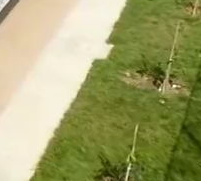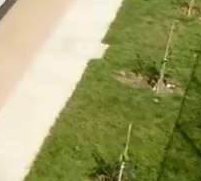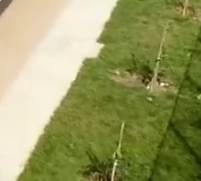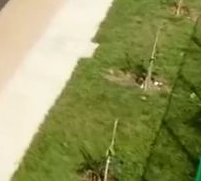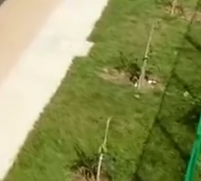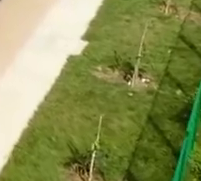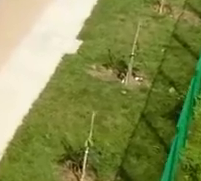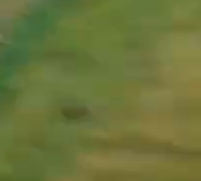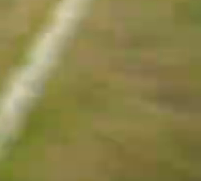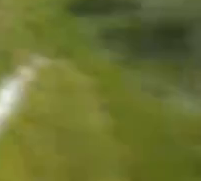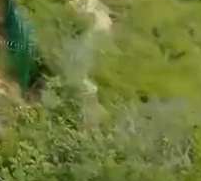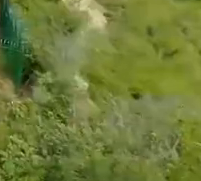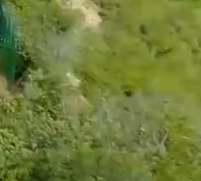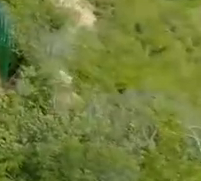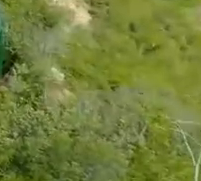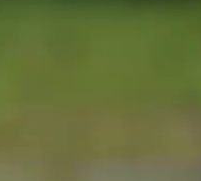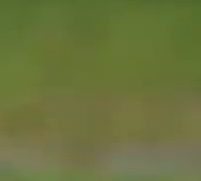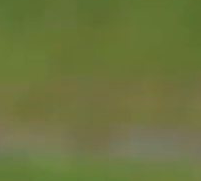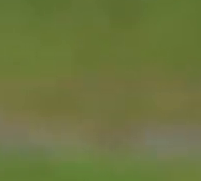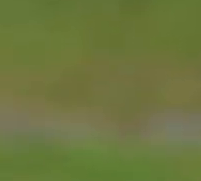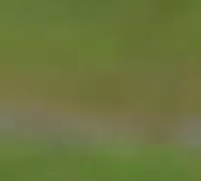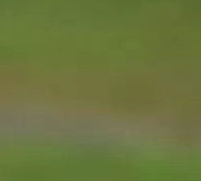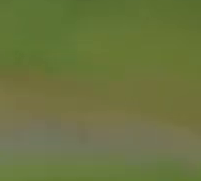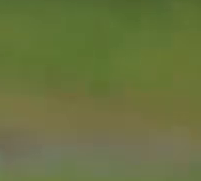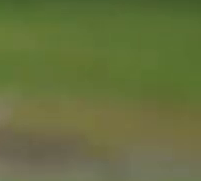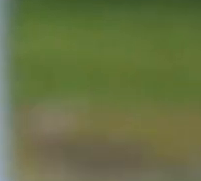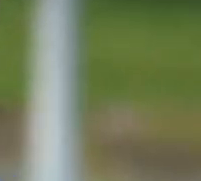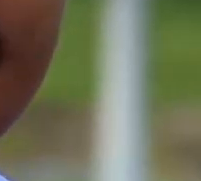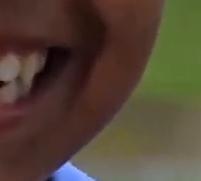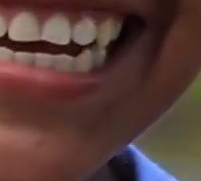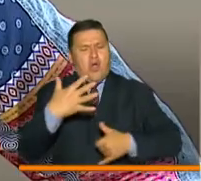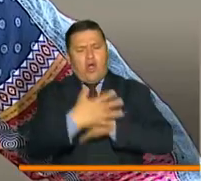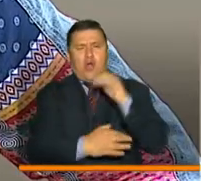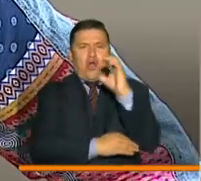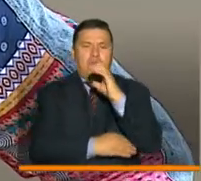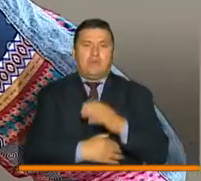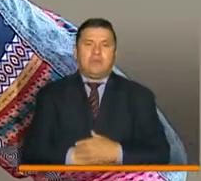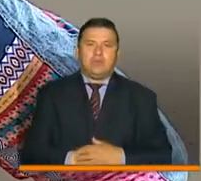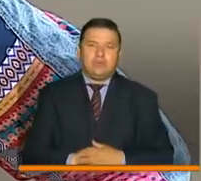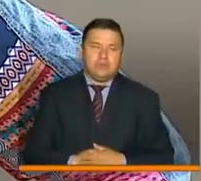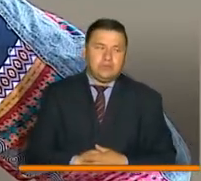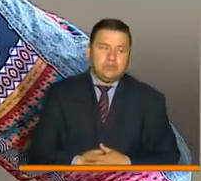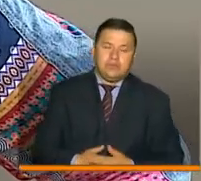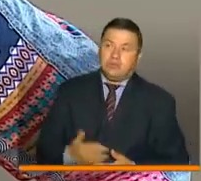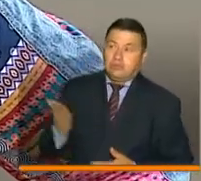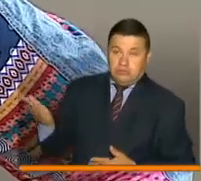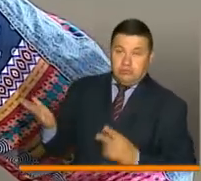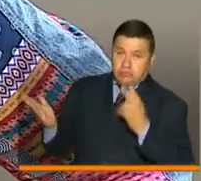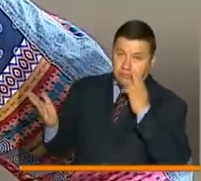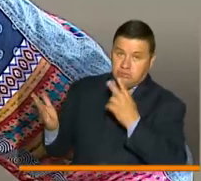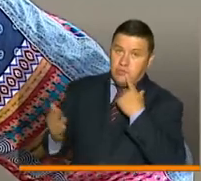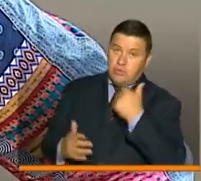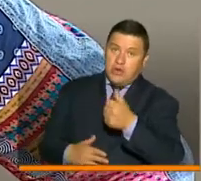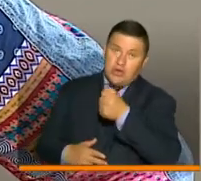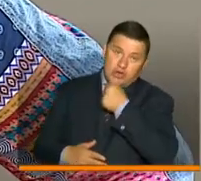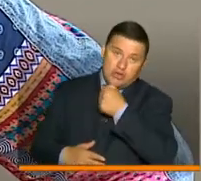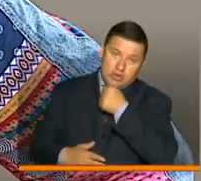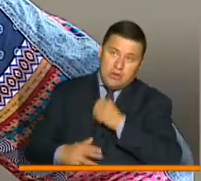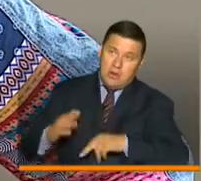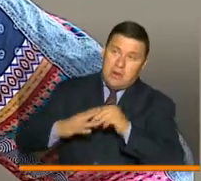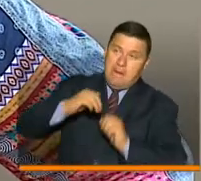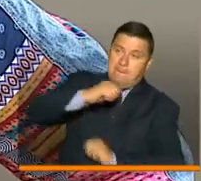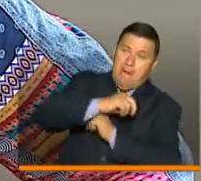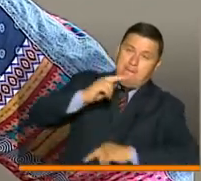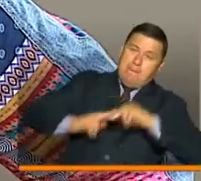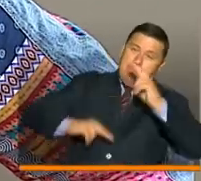de bienestar, acceso y permanencia para miles de estudiantes en todo el país. Bueno, como pudieron apreciar, muy buenas noticias en materia de